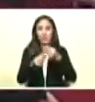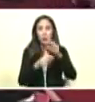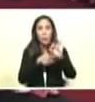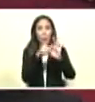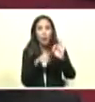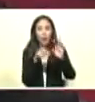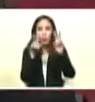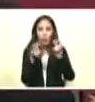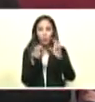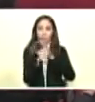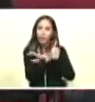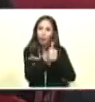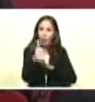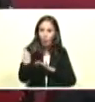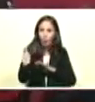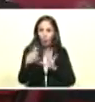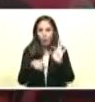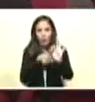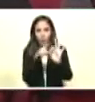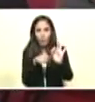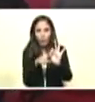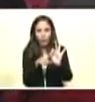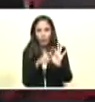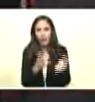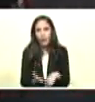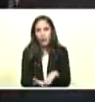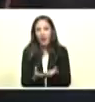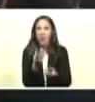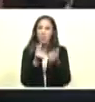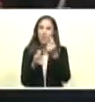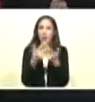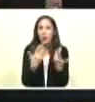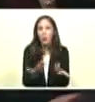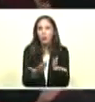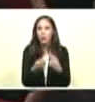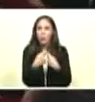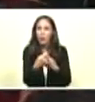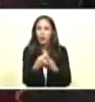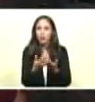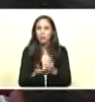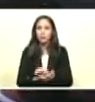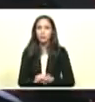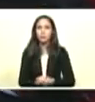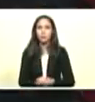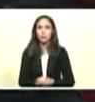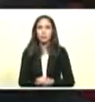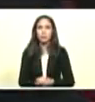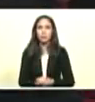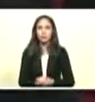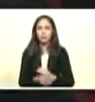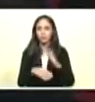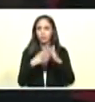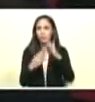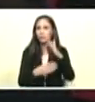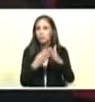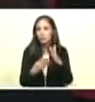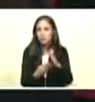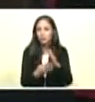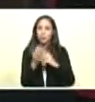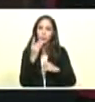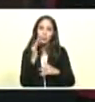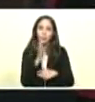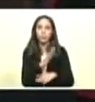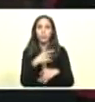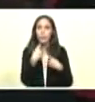Cada Petro tiene un valor básico, base. En base al barril de